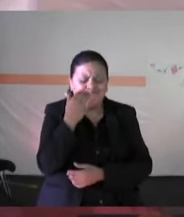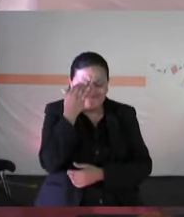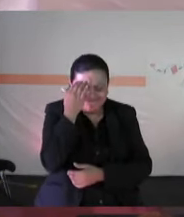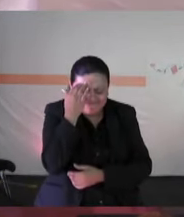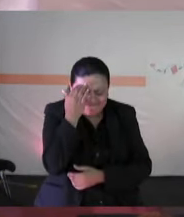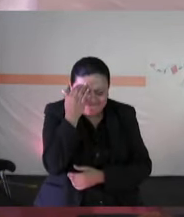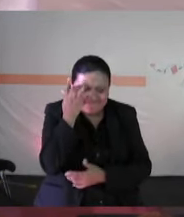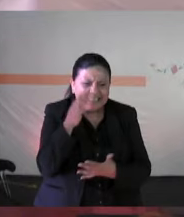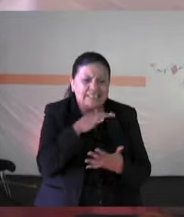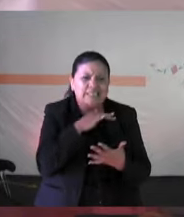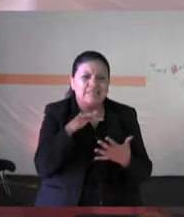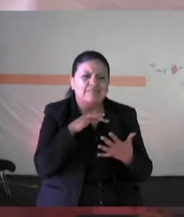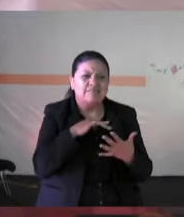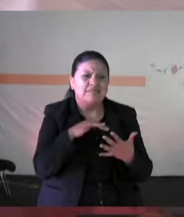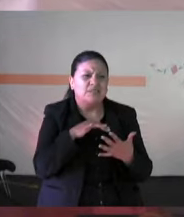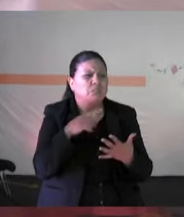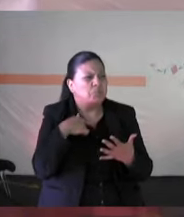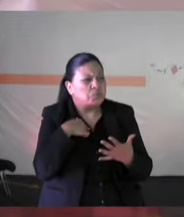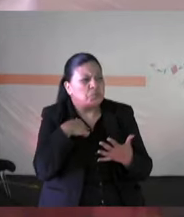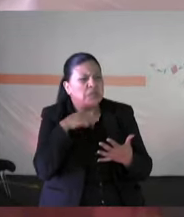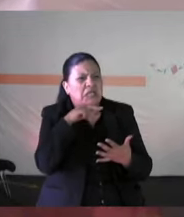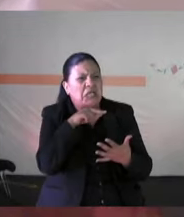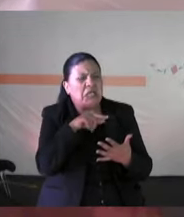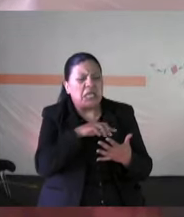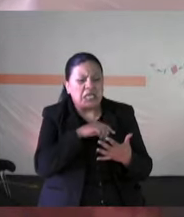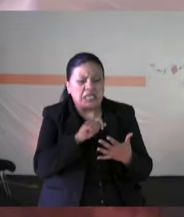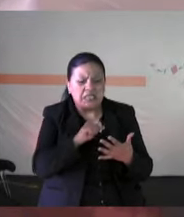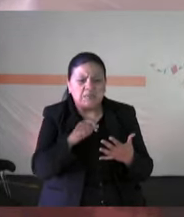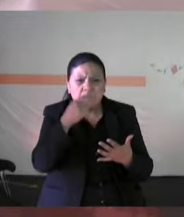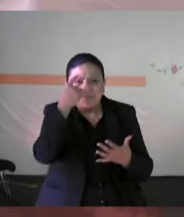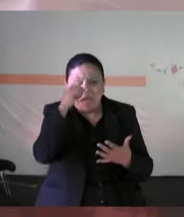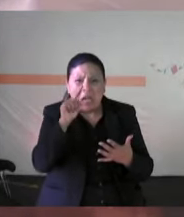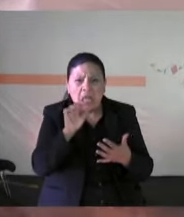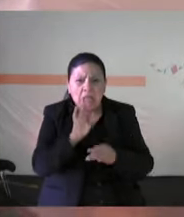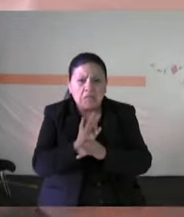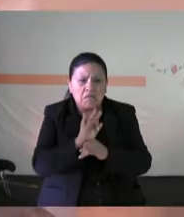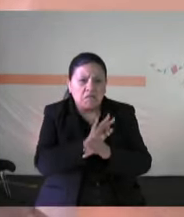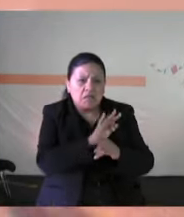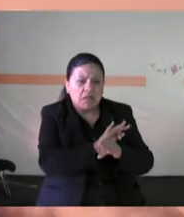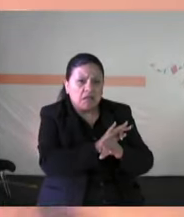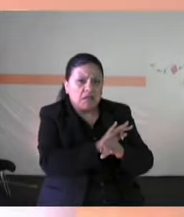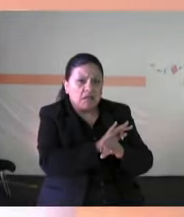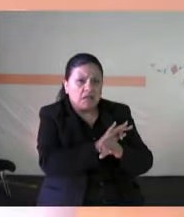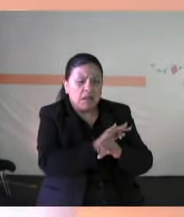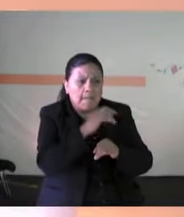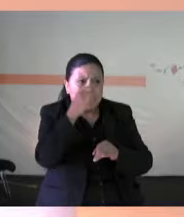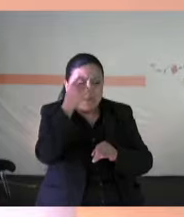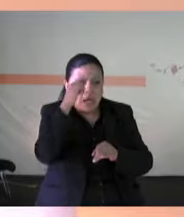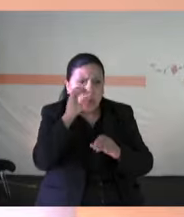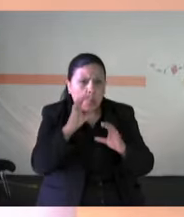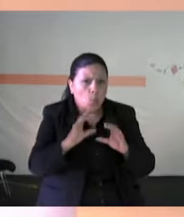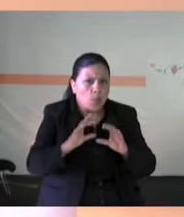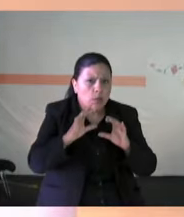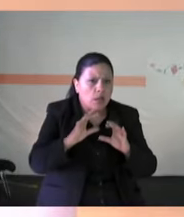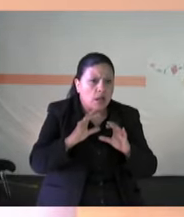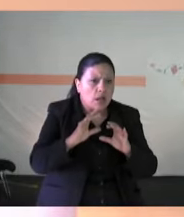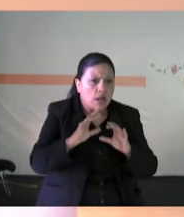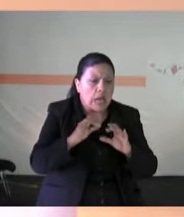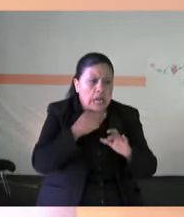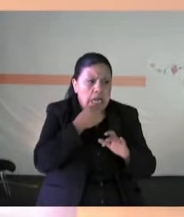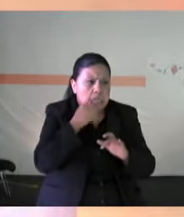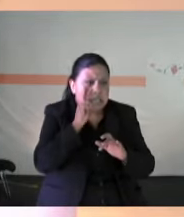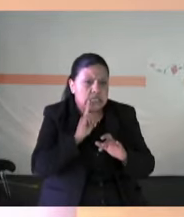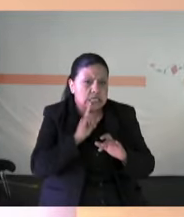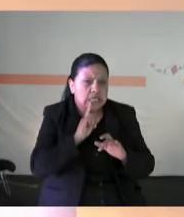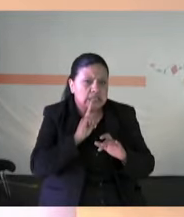para defender, para proteger? Porque el horror finalmente es una manera de sublimar. Y el horror finalmente pues, es